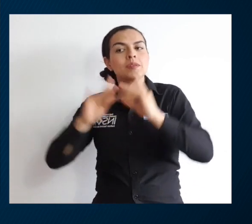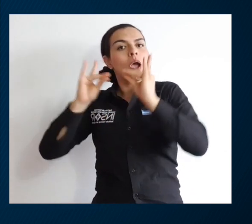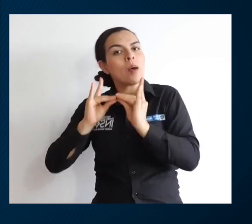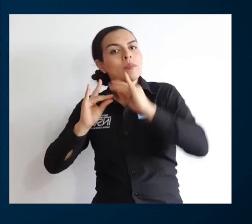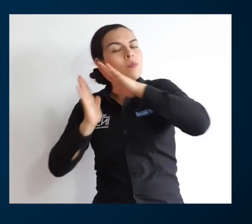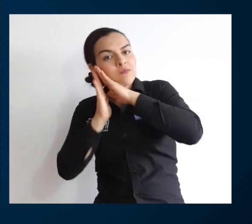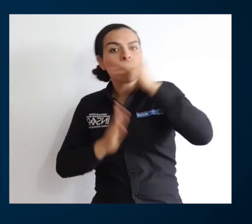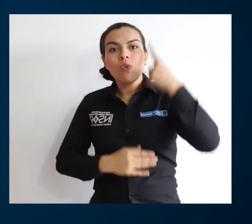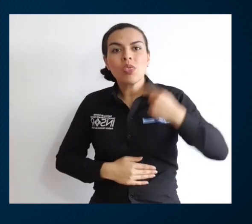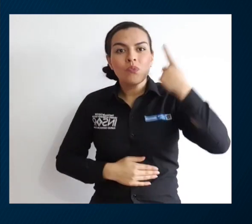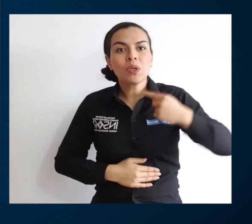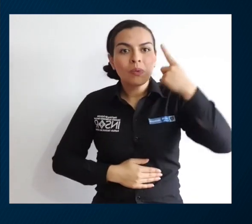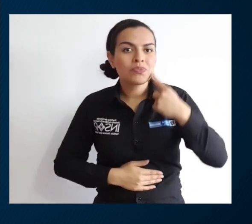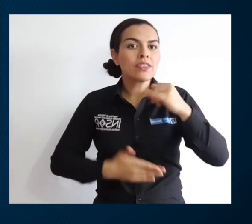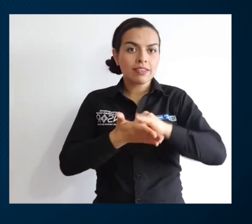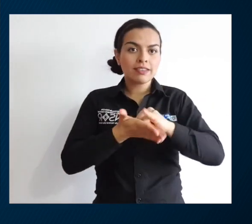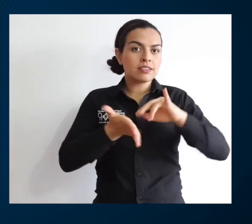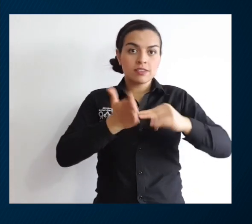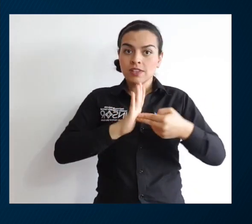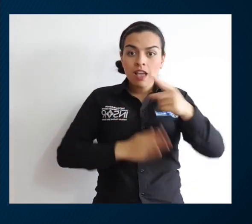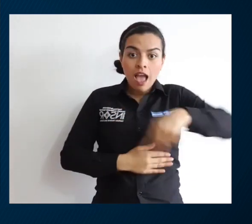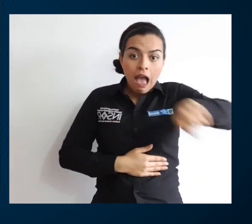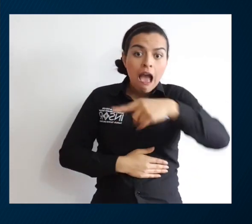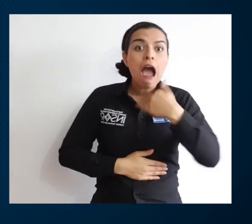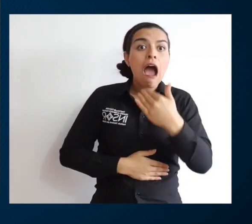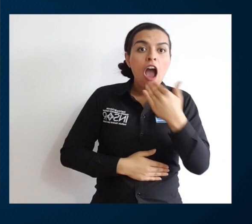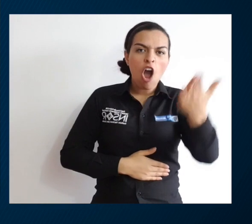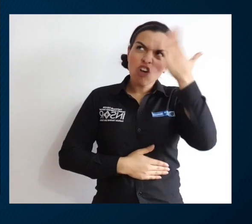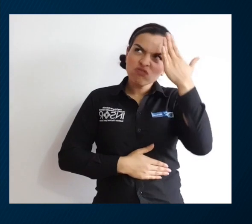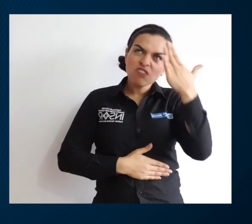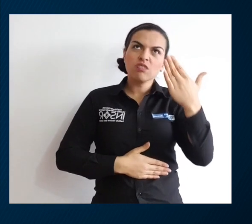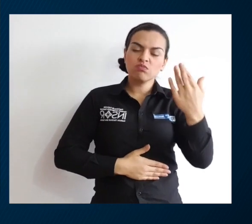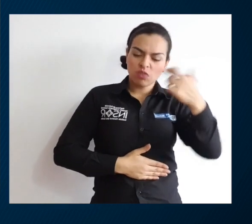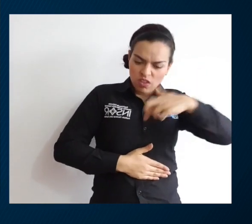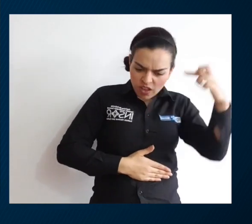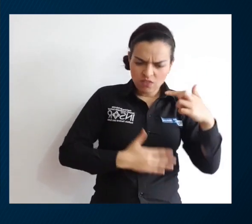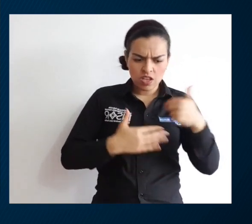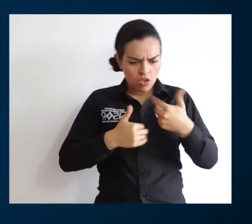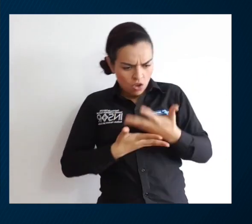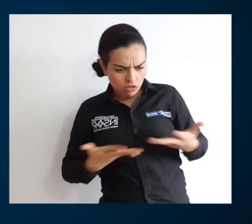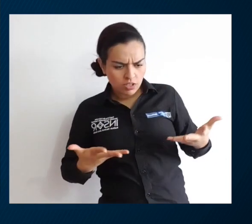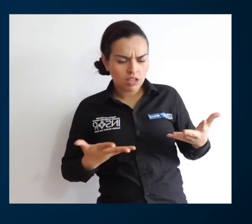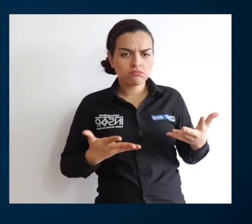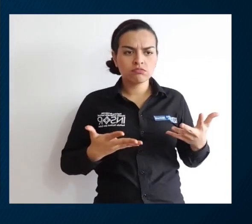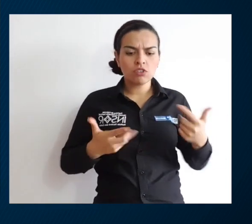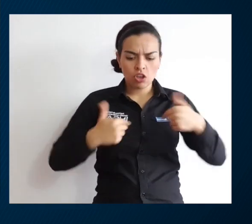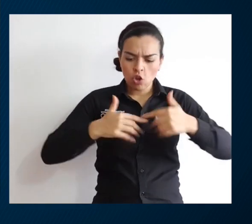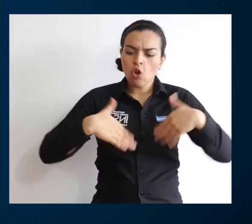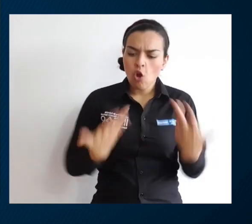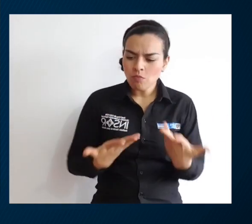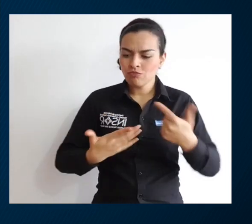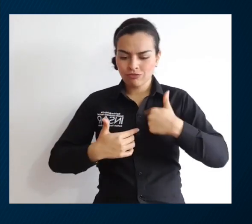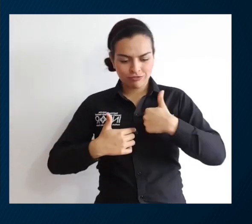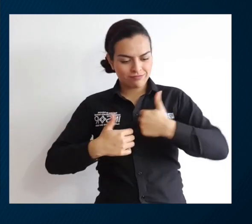diario, pagan a diario su habitación donde están, pues no tienen un nicho específico donde instalarse, no tienen, digamos,